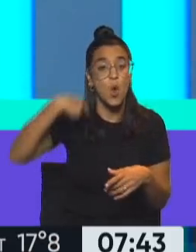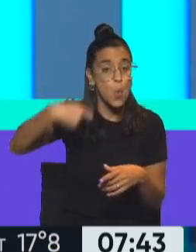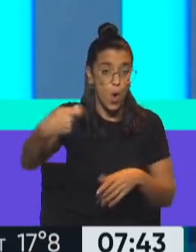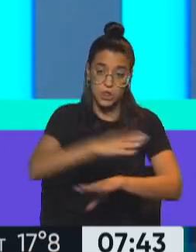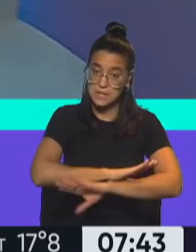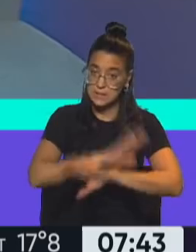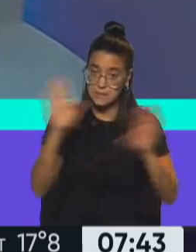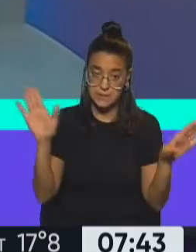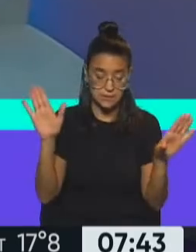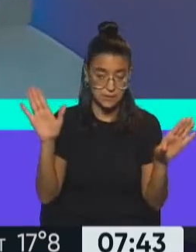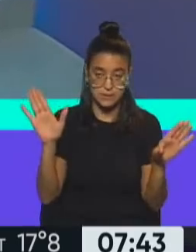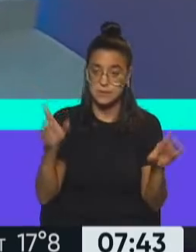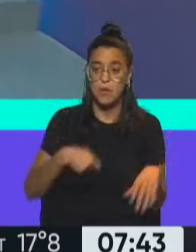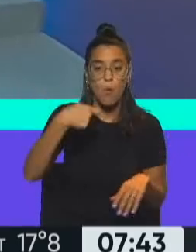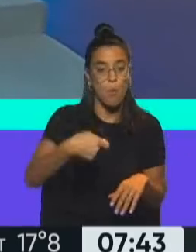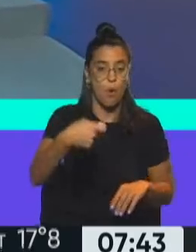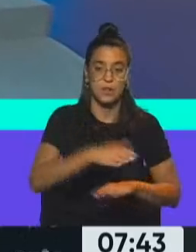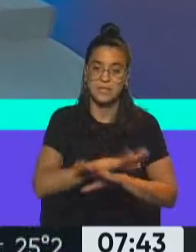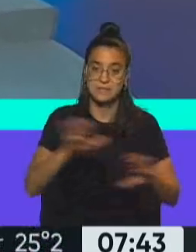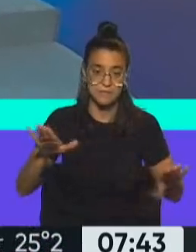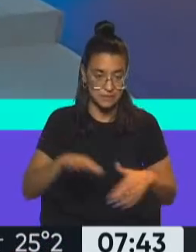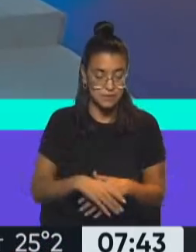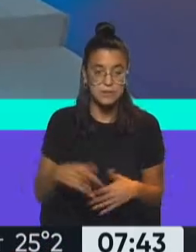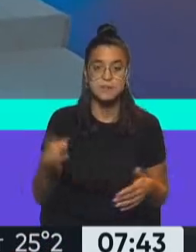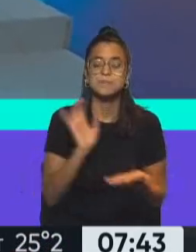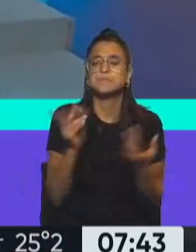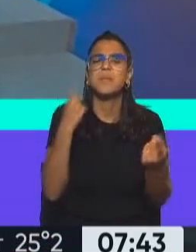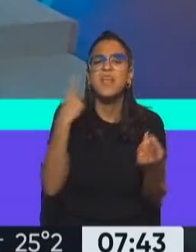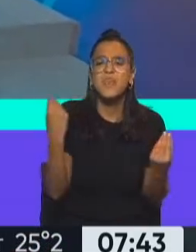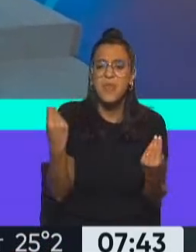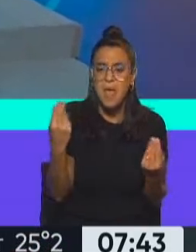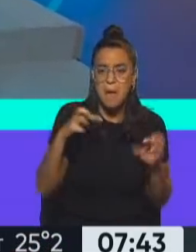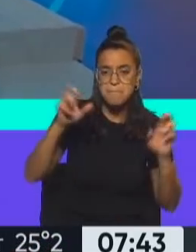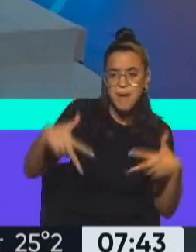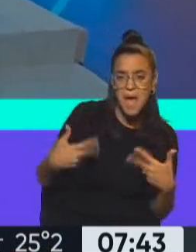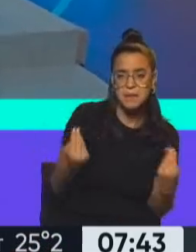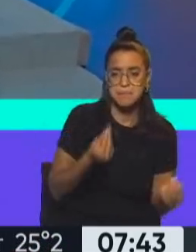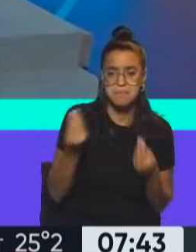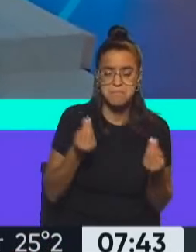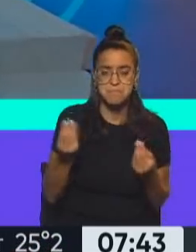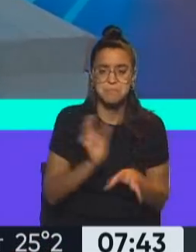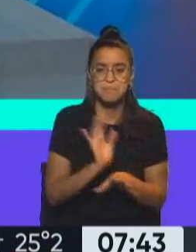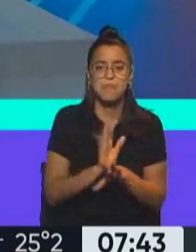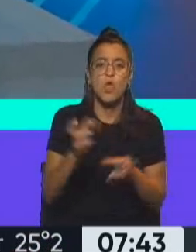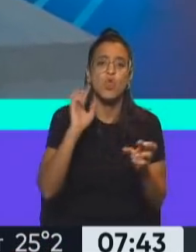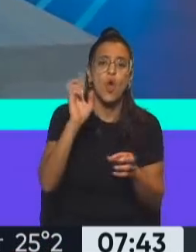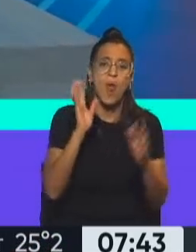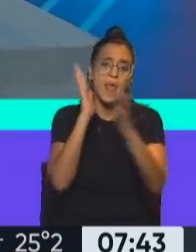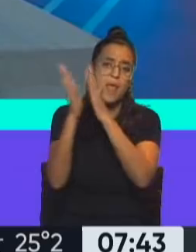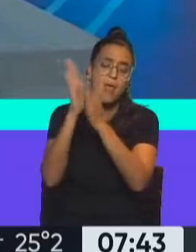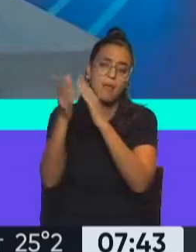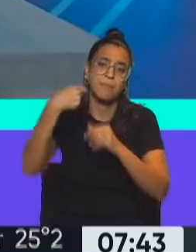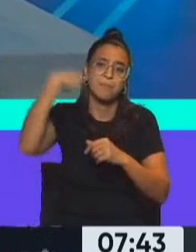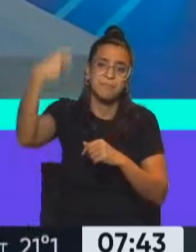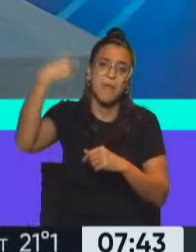se puede financiar qué es desalentar en la que sigan saliendo las del país no